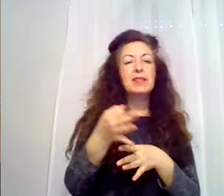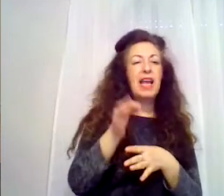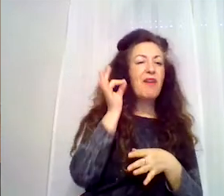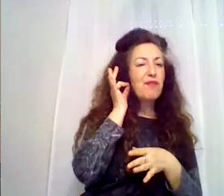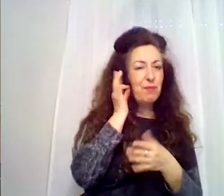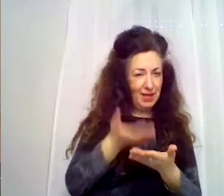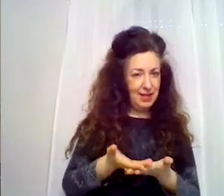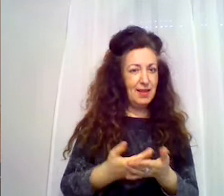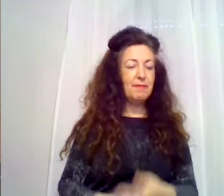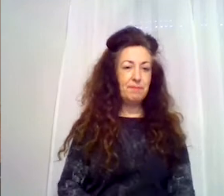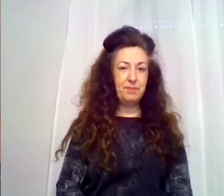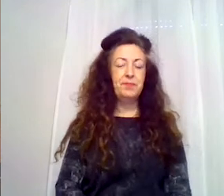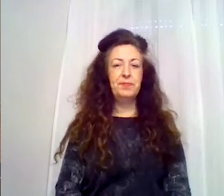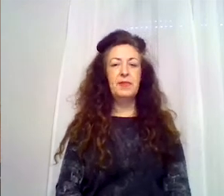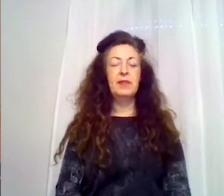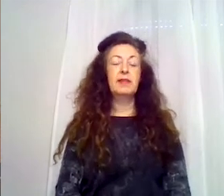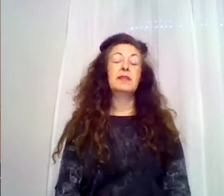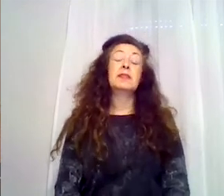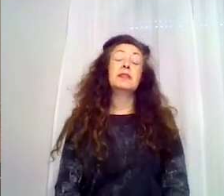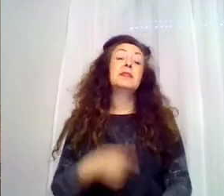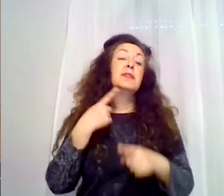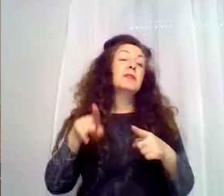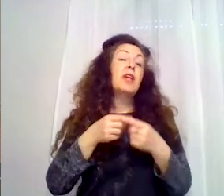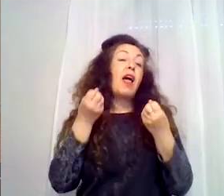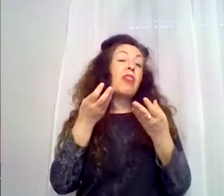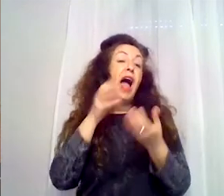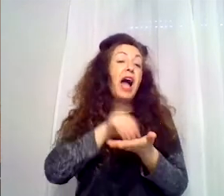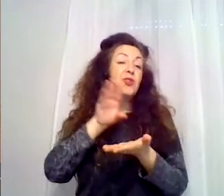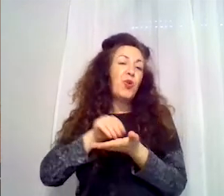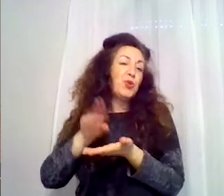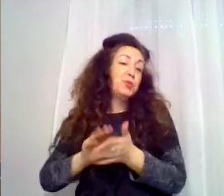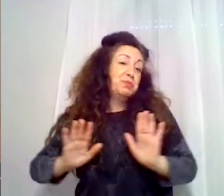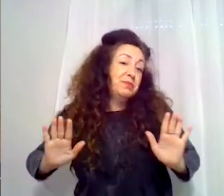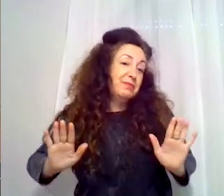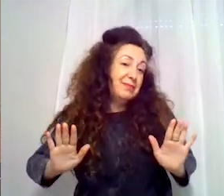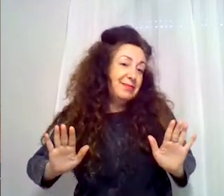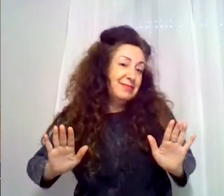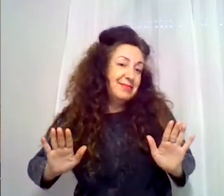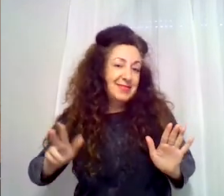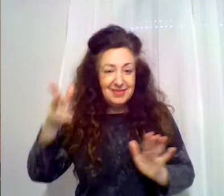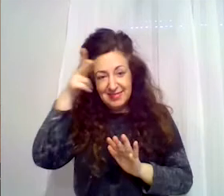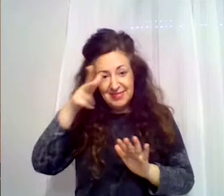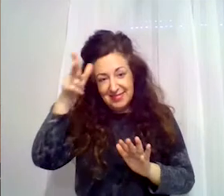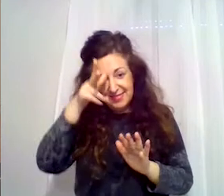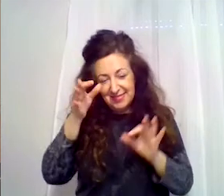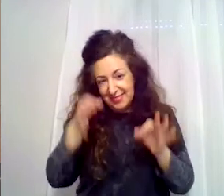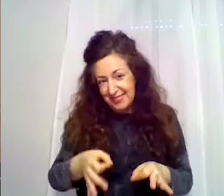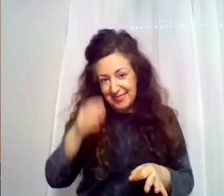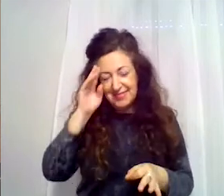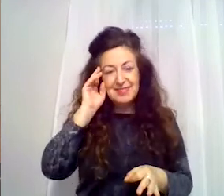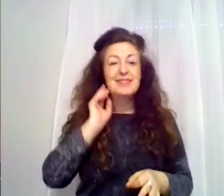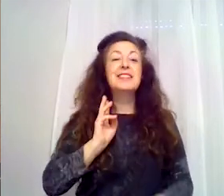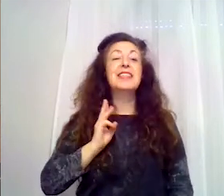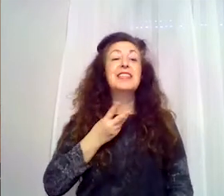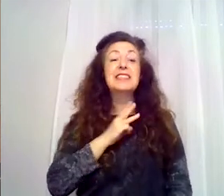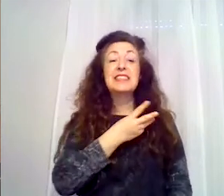de otro nivel, porque se trata de algo mucho más culto, que es su poema inacabado, Ero y Leandro, donde cuenta